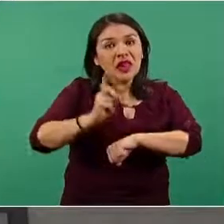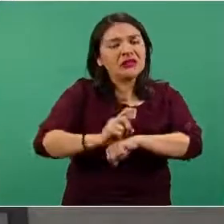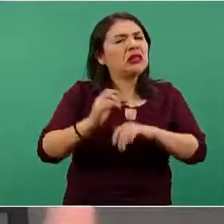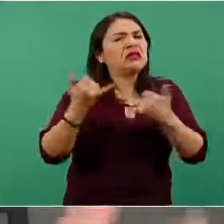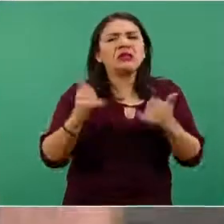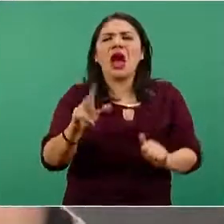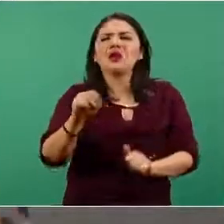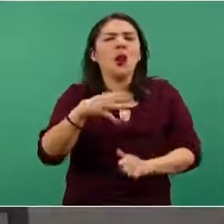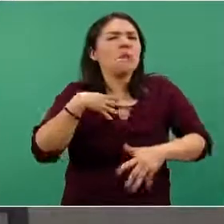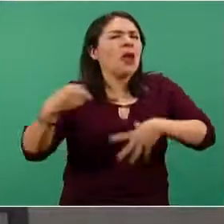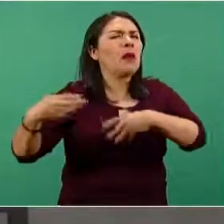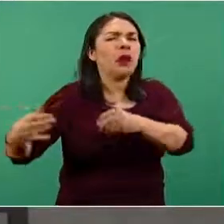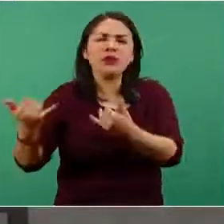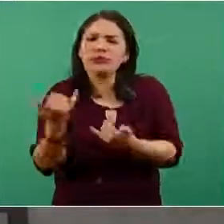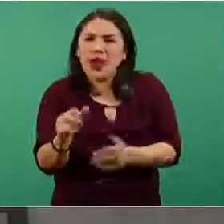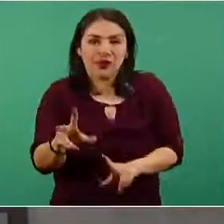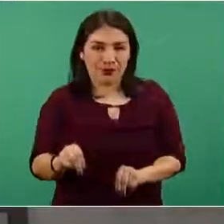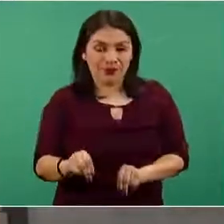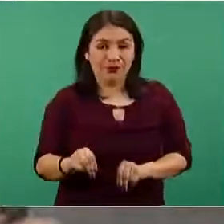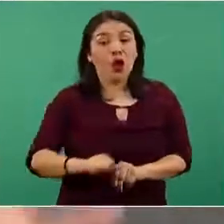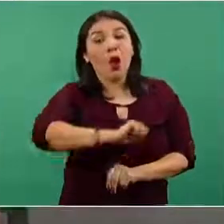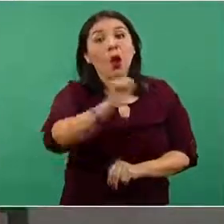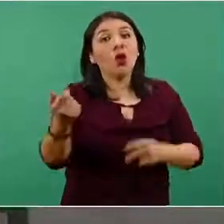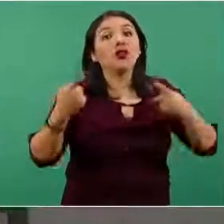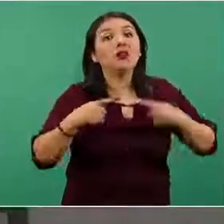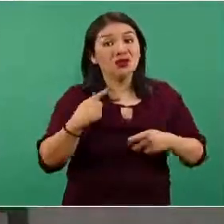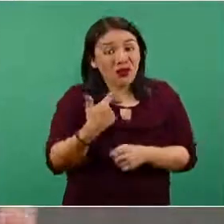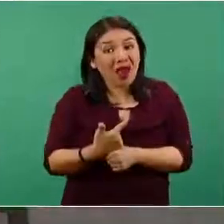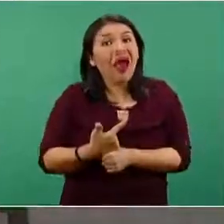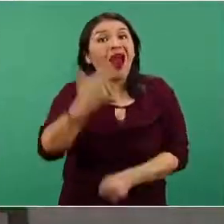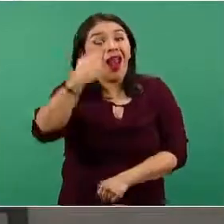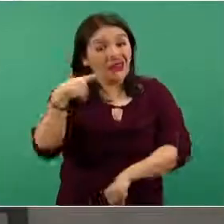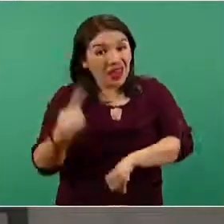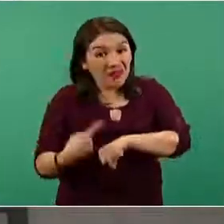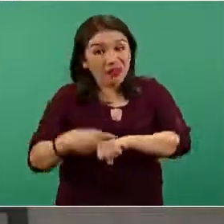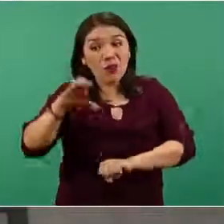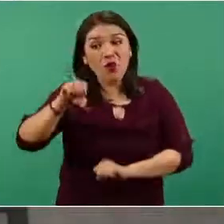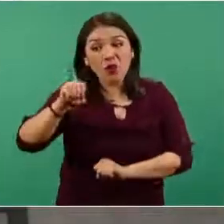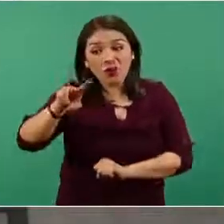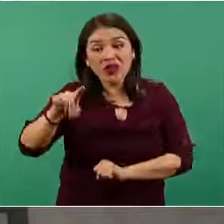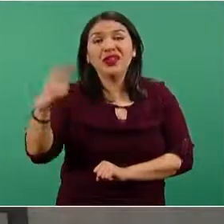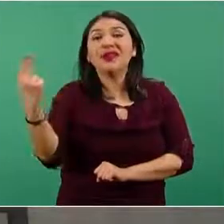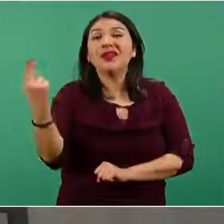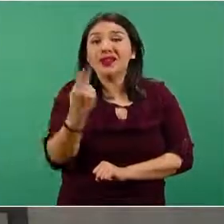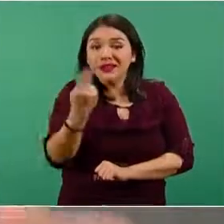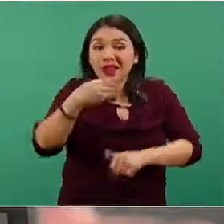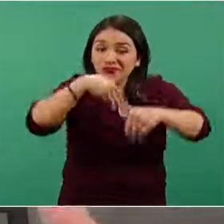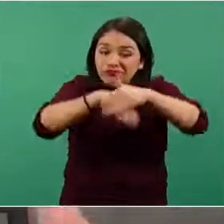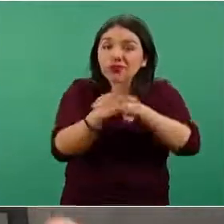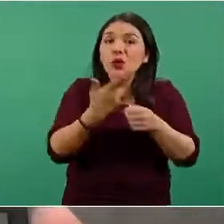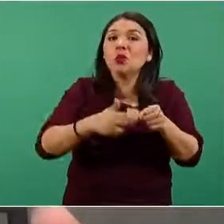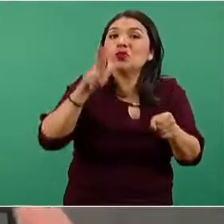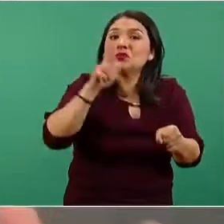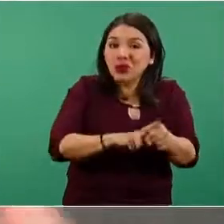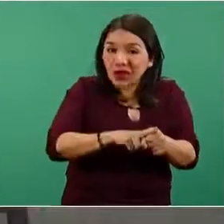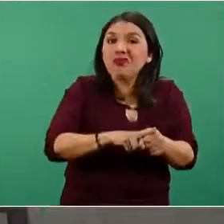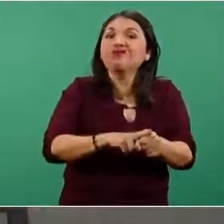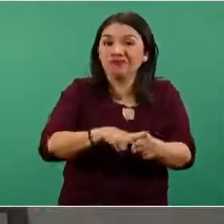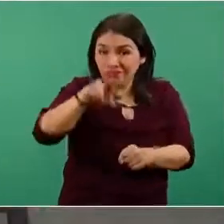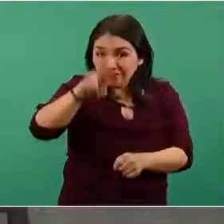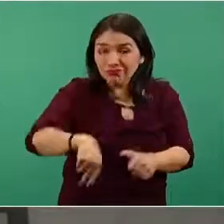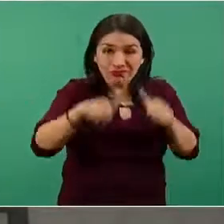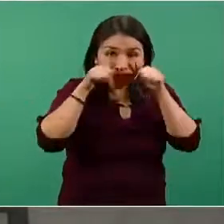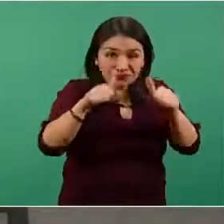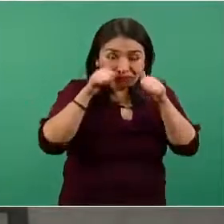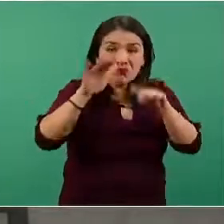contagiante. Personas con COVID grave, COVID que requirió hospitalización, personas que requirieron hospitalización más avanzada